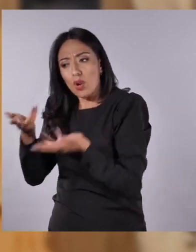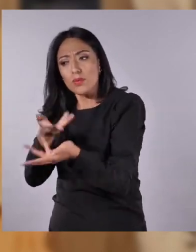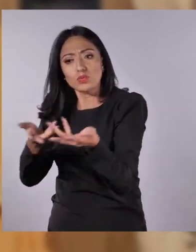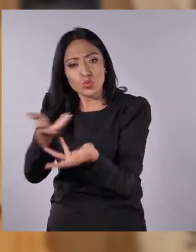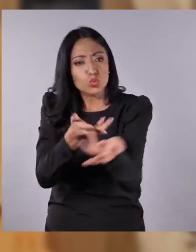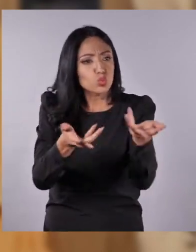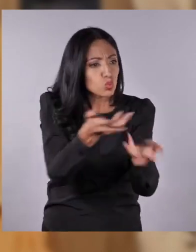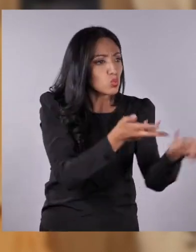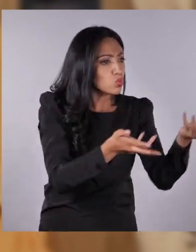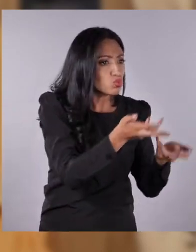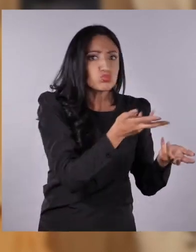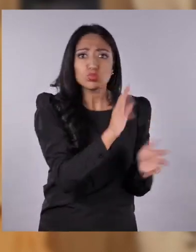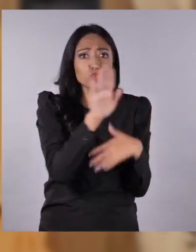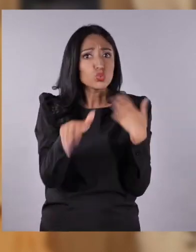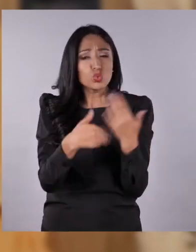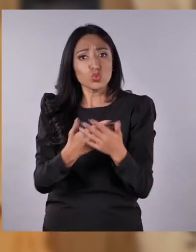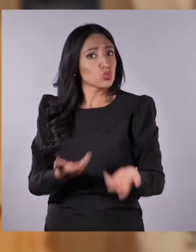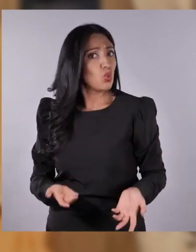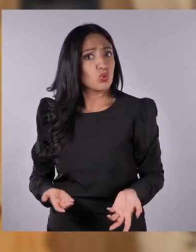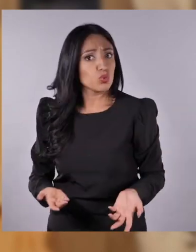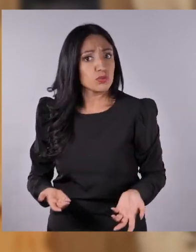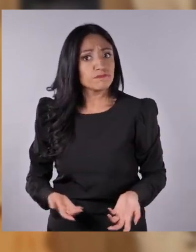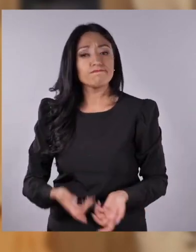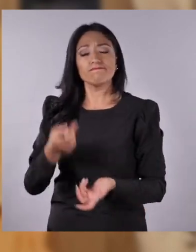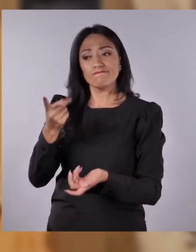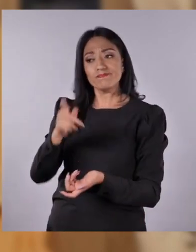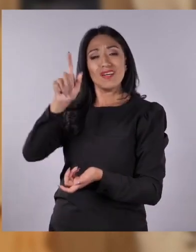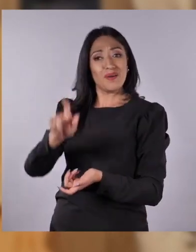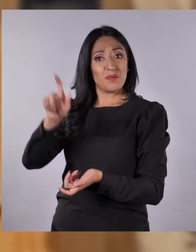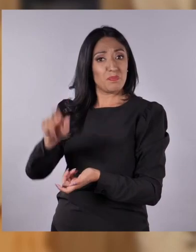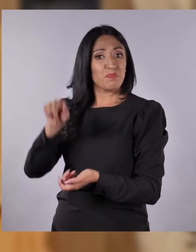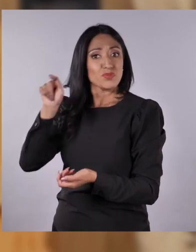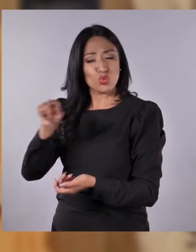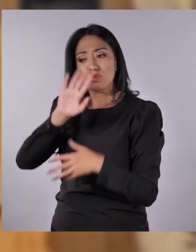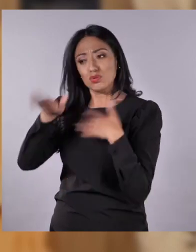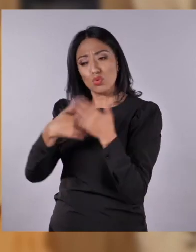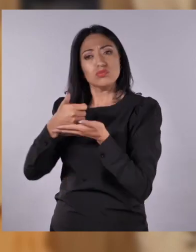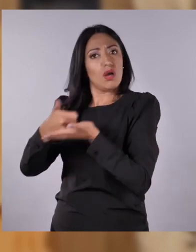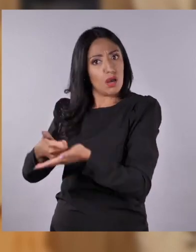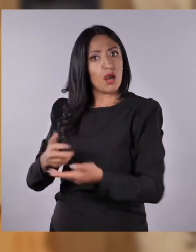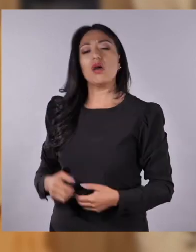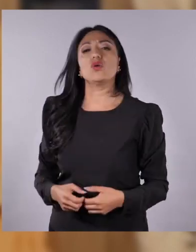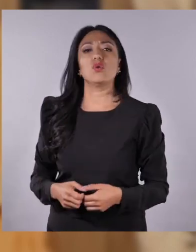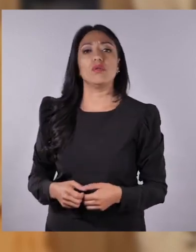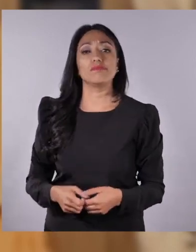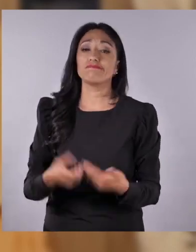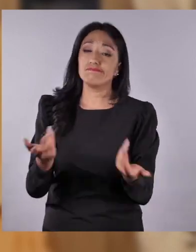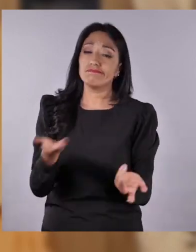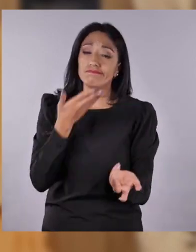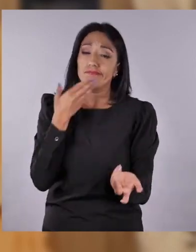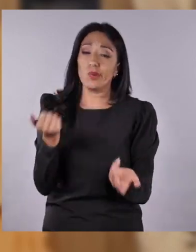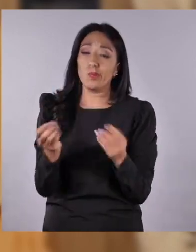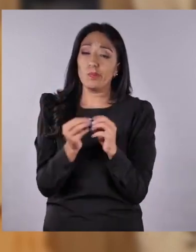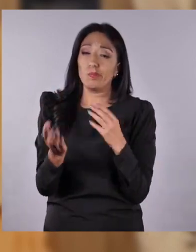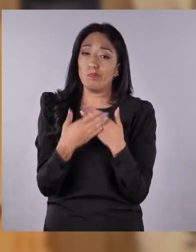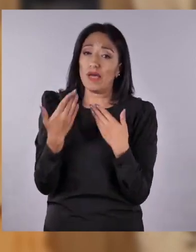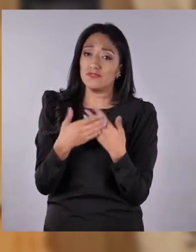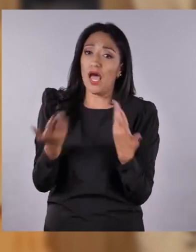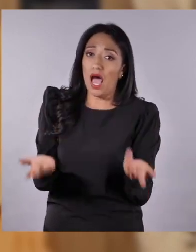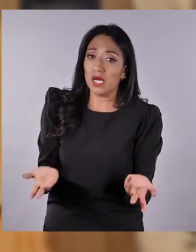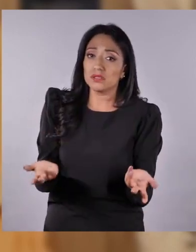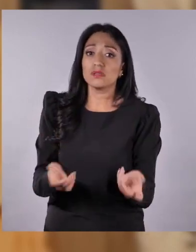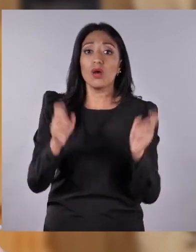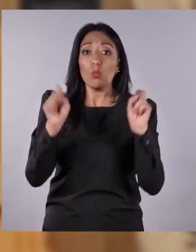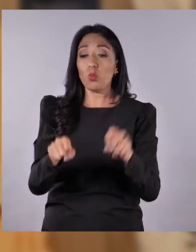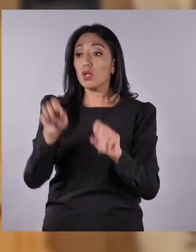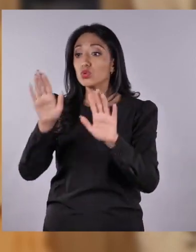todas. Amigos, amigas, vecinos, vecinas, parientes. Sí, todos nos ayudamos, las cosas serían más fáciles.